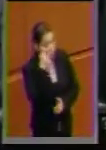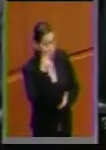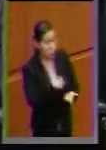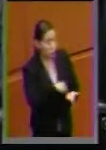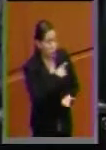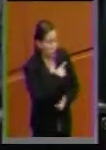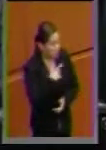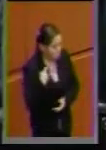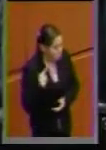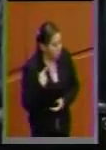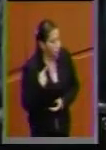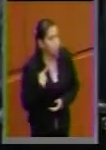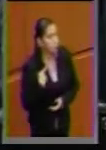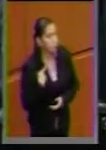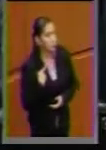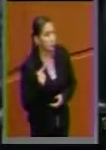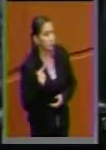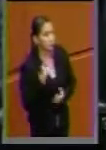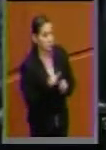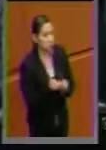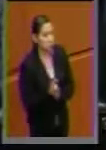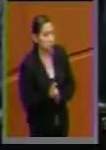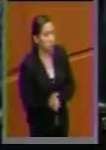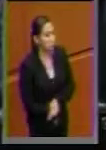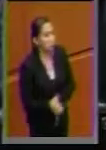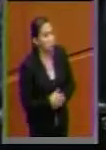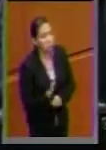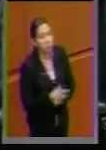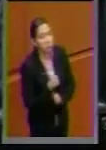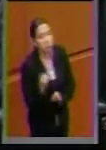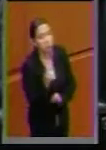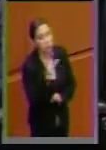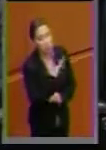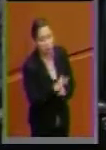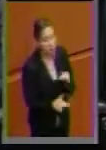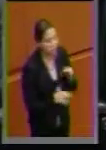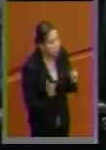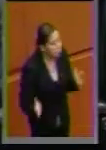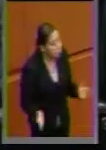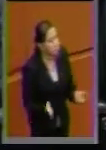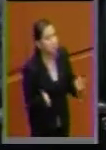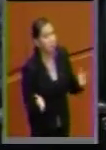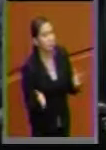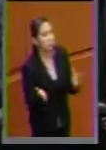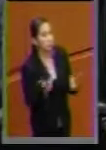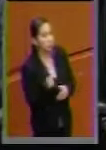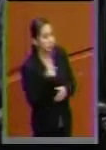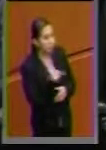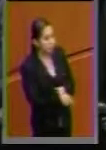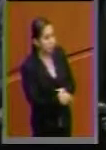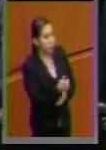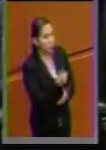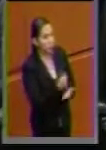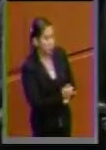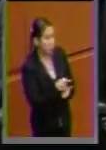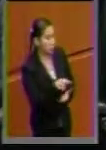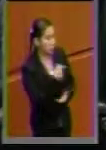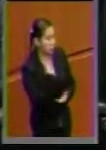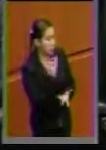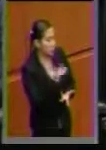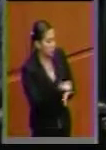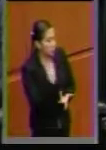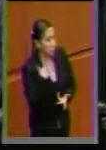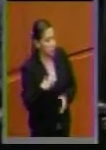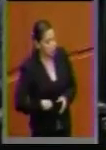así debe de ser autónomo porque eso fue lo que impulsamos mucho en la cuestión de la ciudad méxico este por si eso te